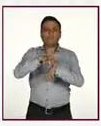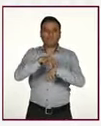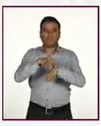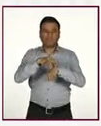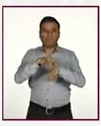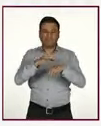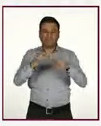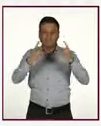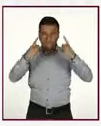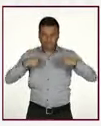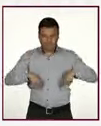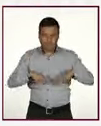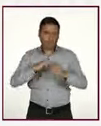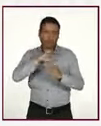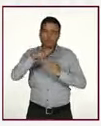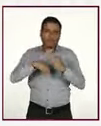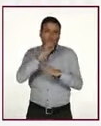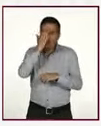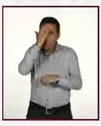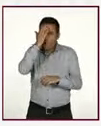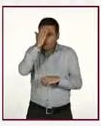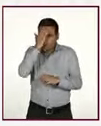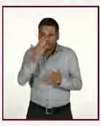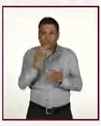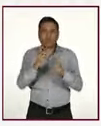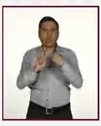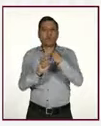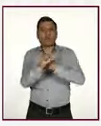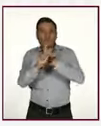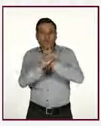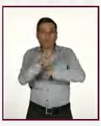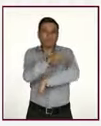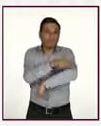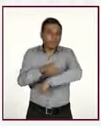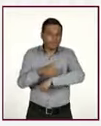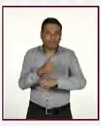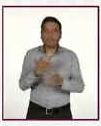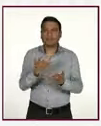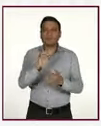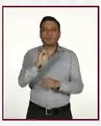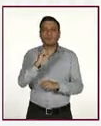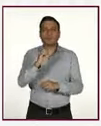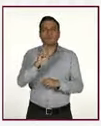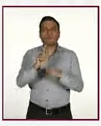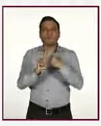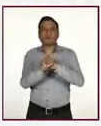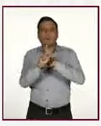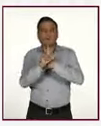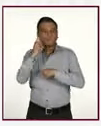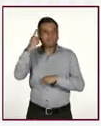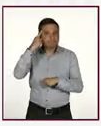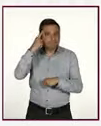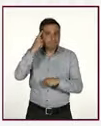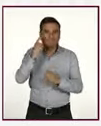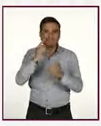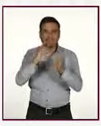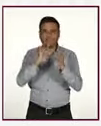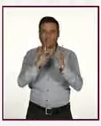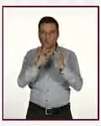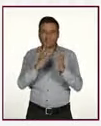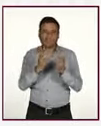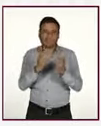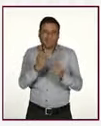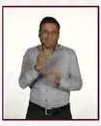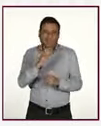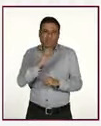que totalmente todos conocemos, ¿no? Tus problemas heredofamiliares, neurológicamente cómo estás, etcétera, ¿no? Como